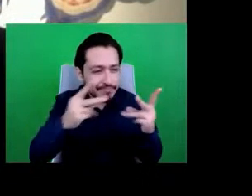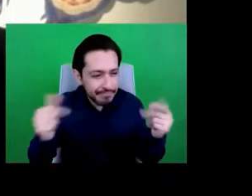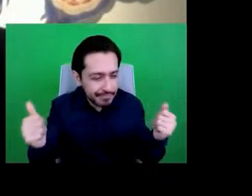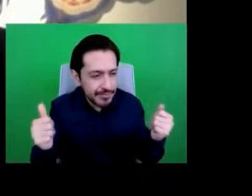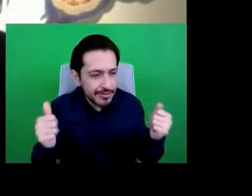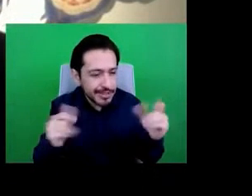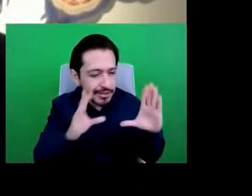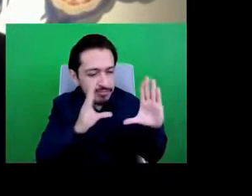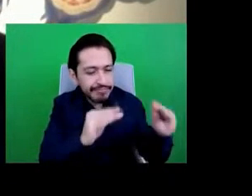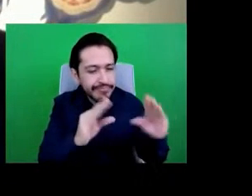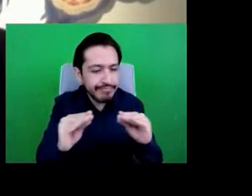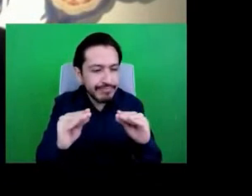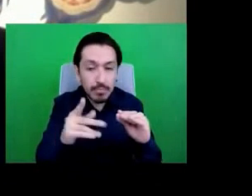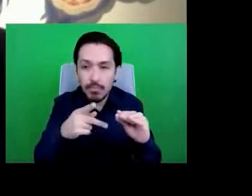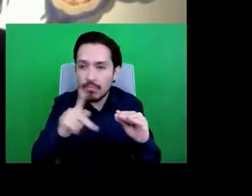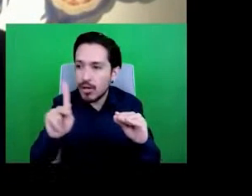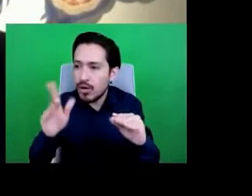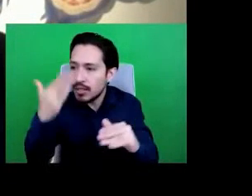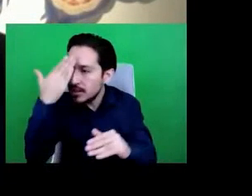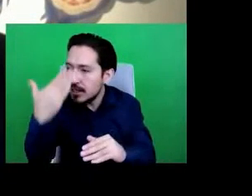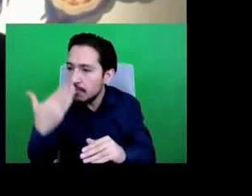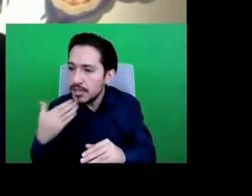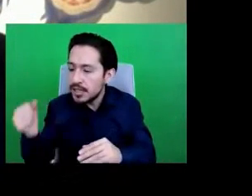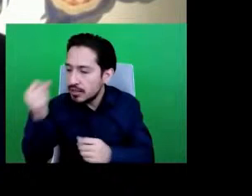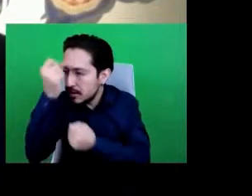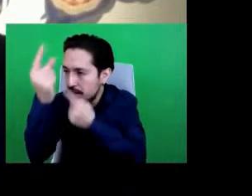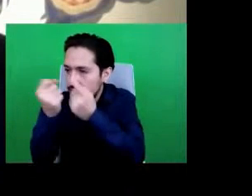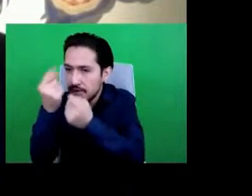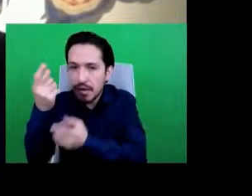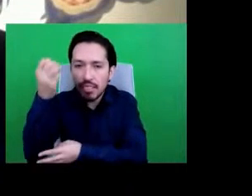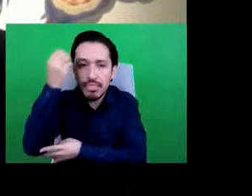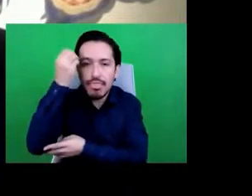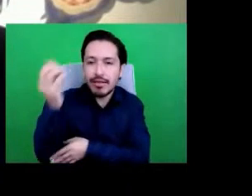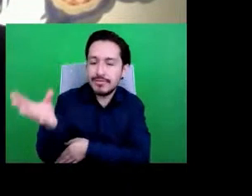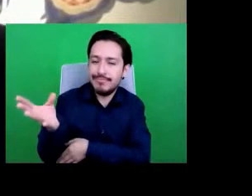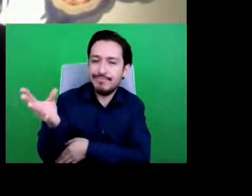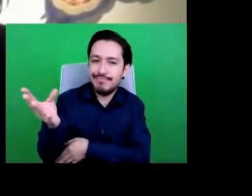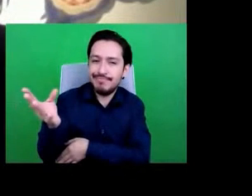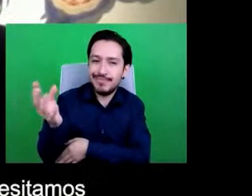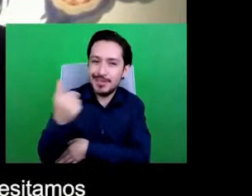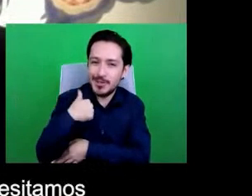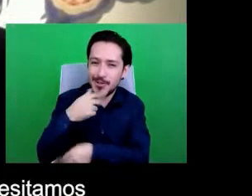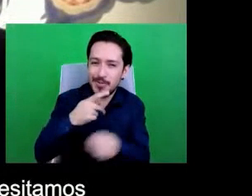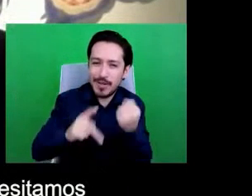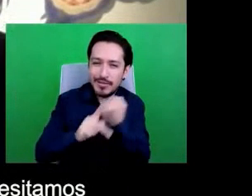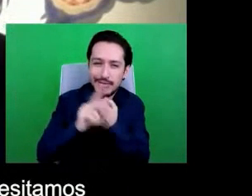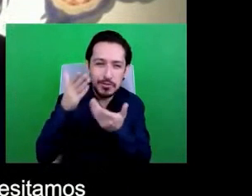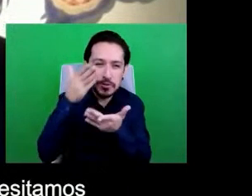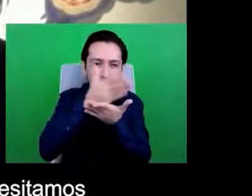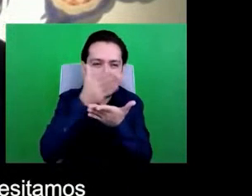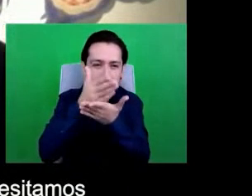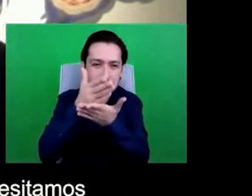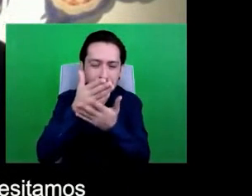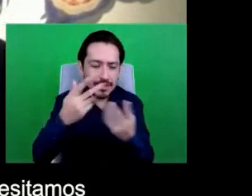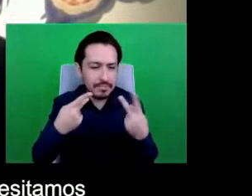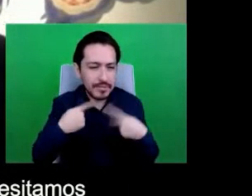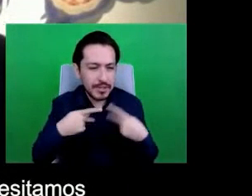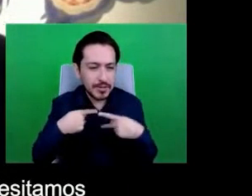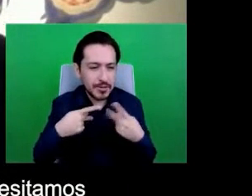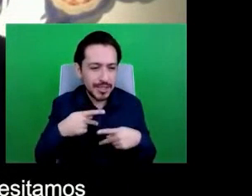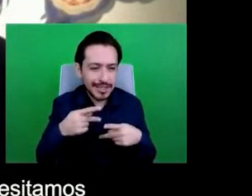habilidades creativas que la gente necesita. Y también en todos los países a los que yo voy, los empleadores dicen que para